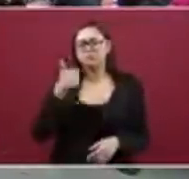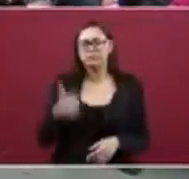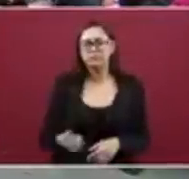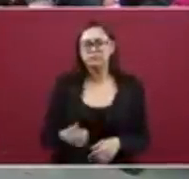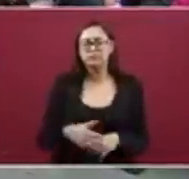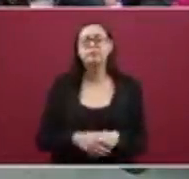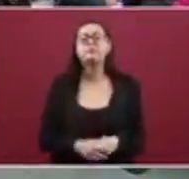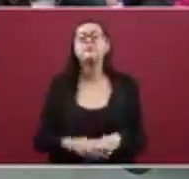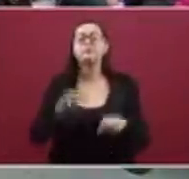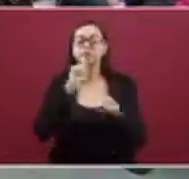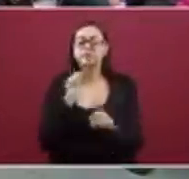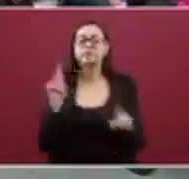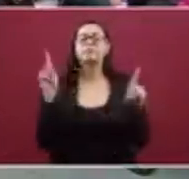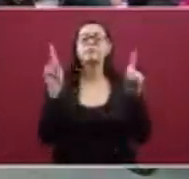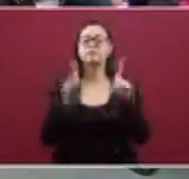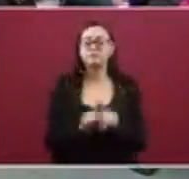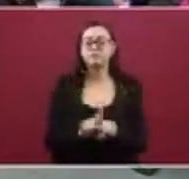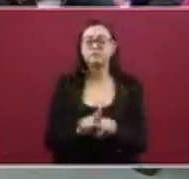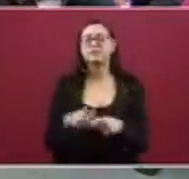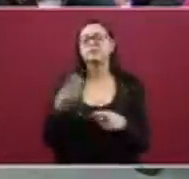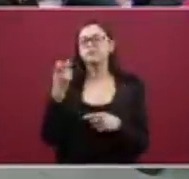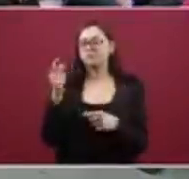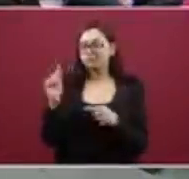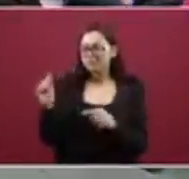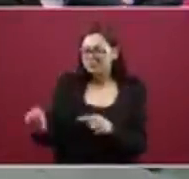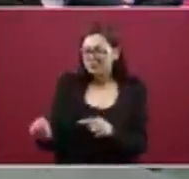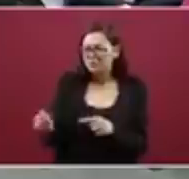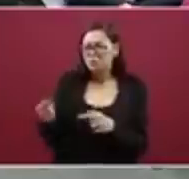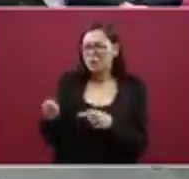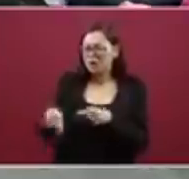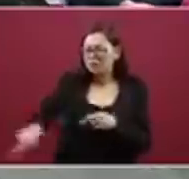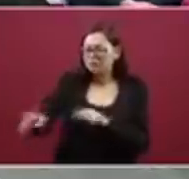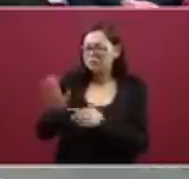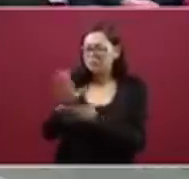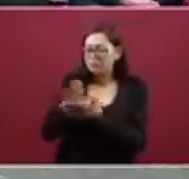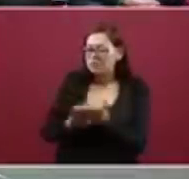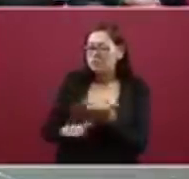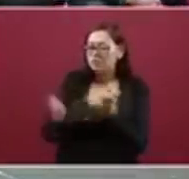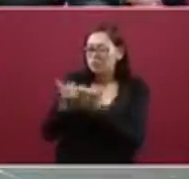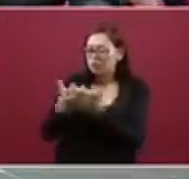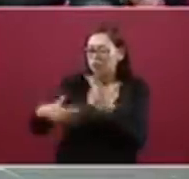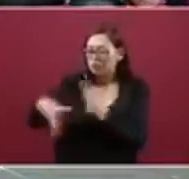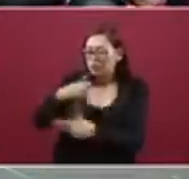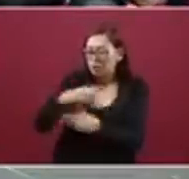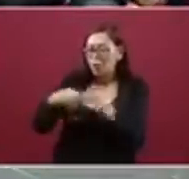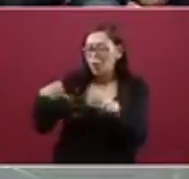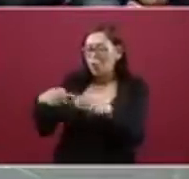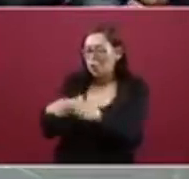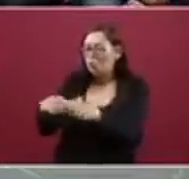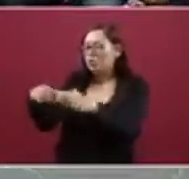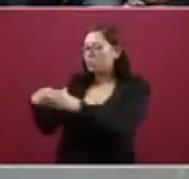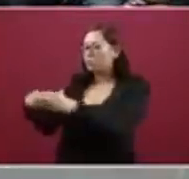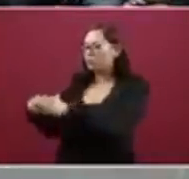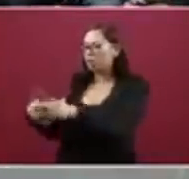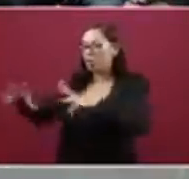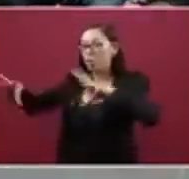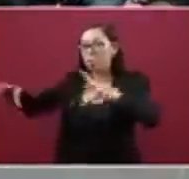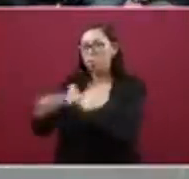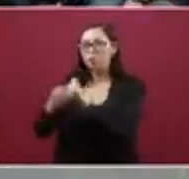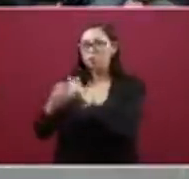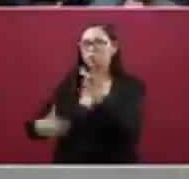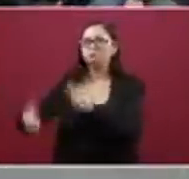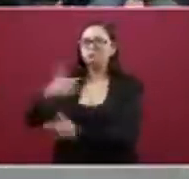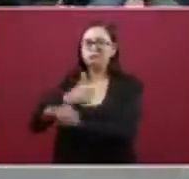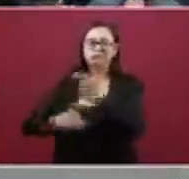se logra el crecimiento económico desde abajo en pequeñas comunidades y barrios con la